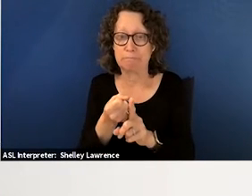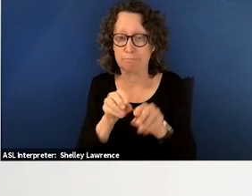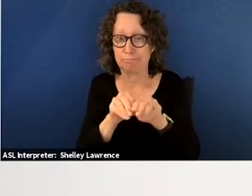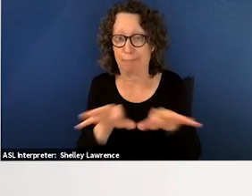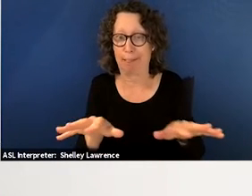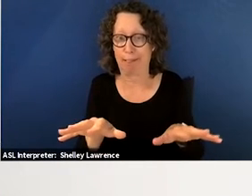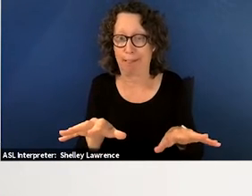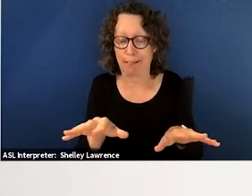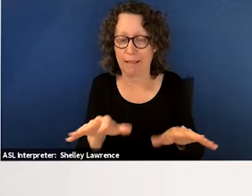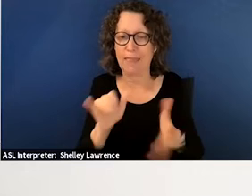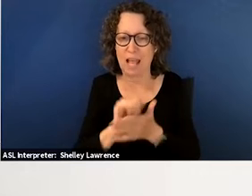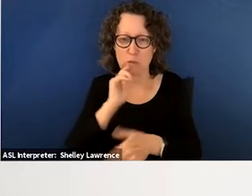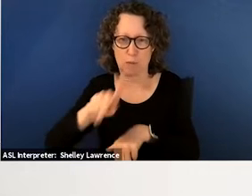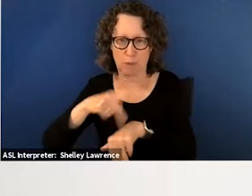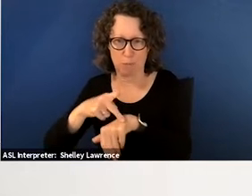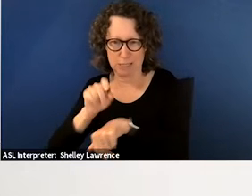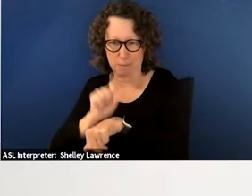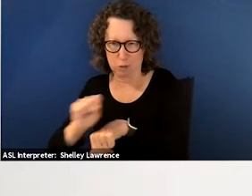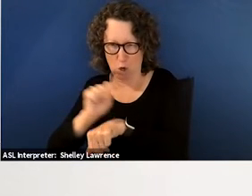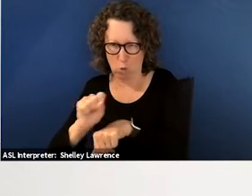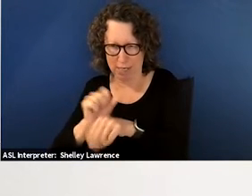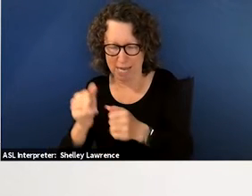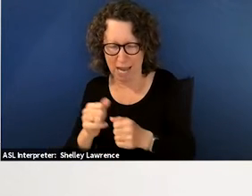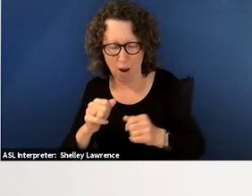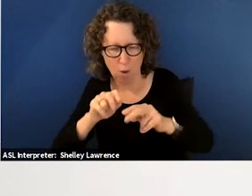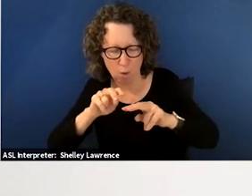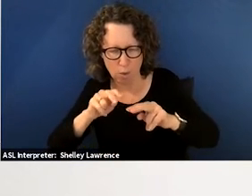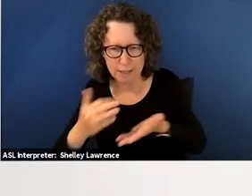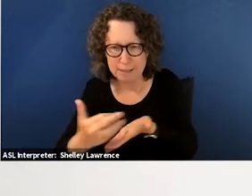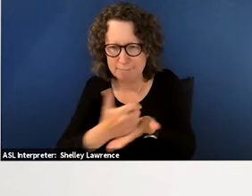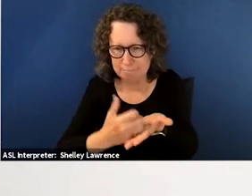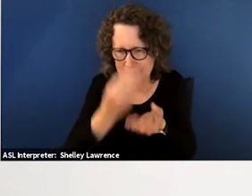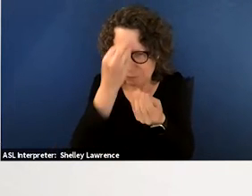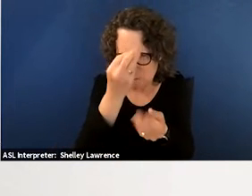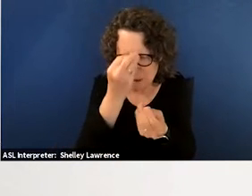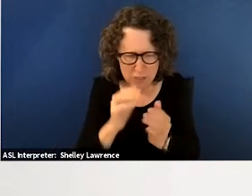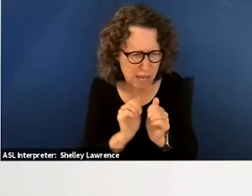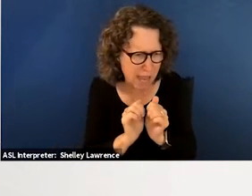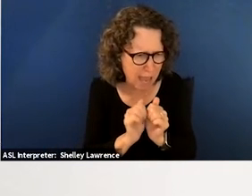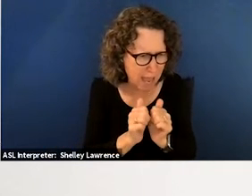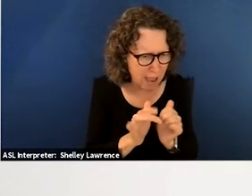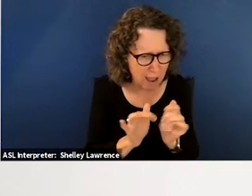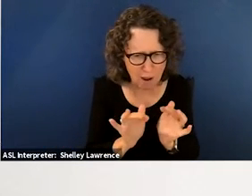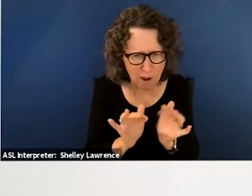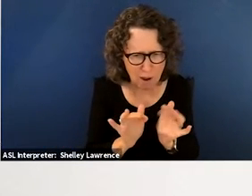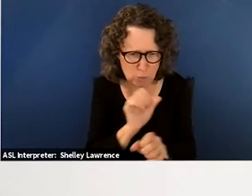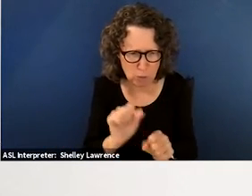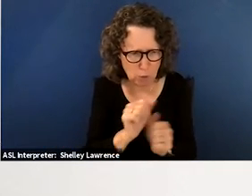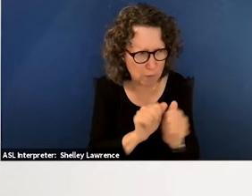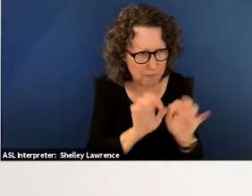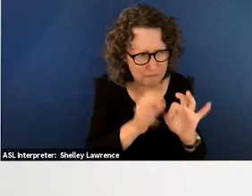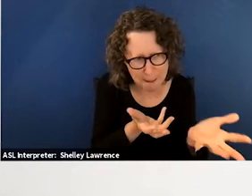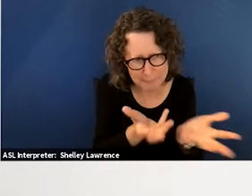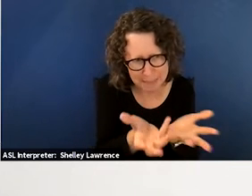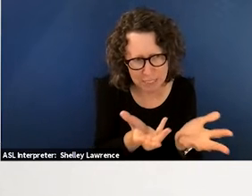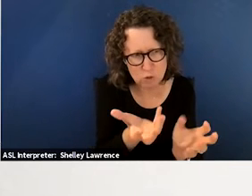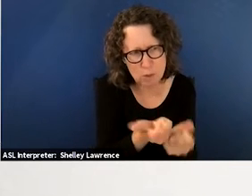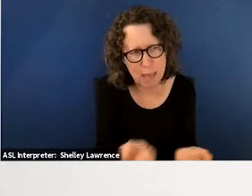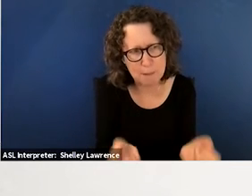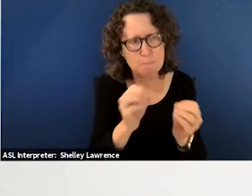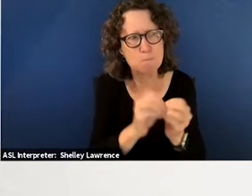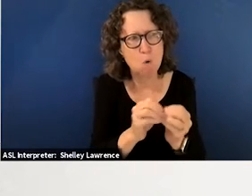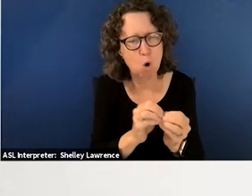en los casos. Esto es en lo que están trabajando los directores. ¿Cómo vamos a trabajar con las familias